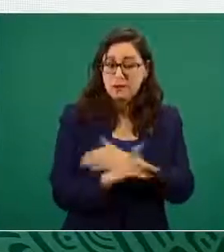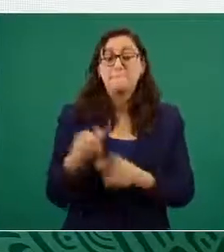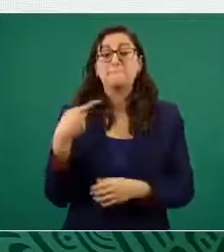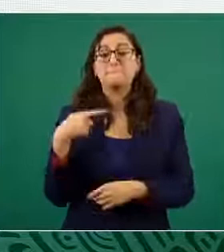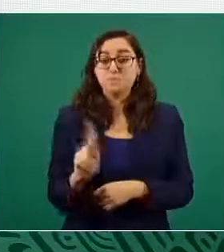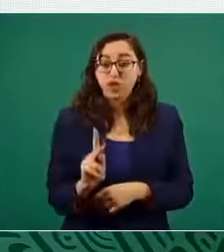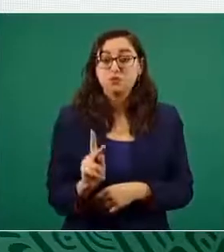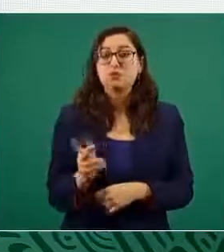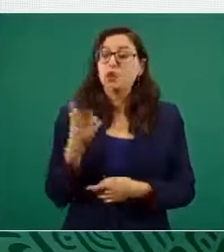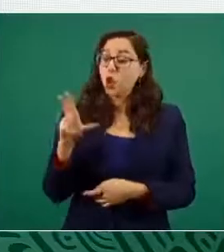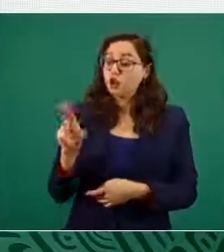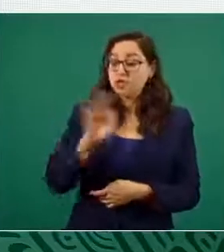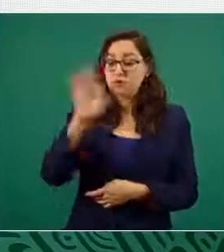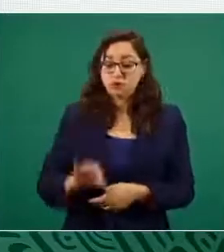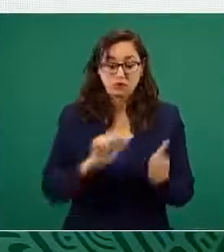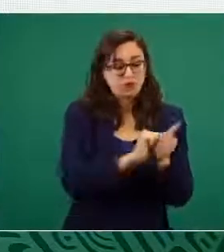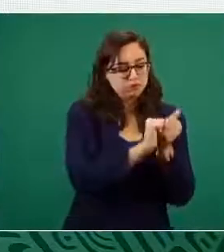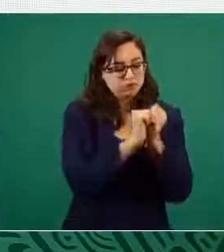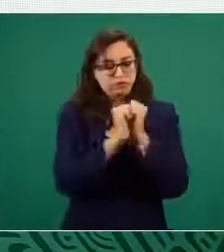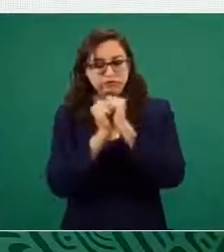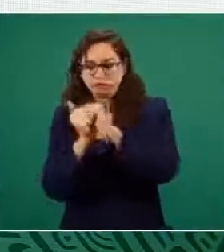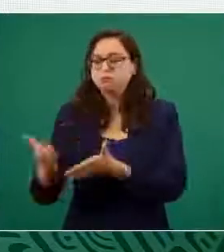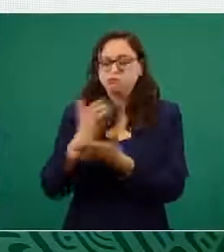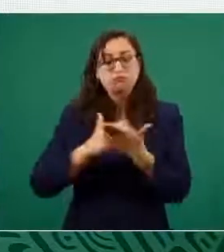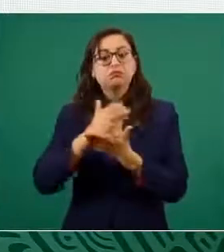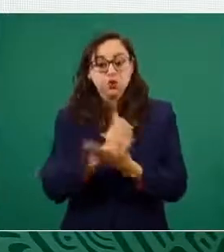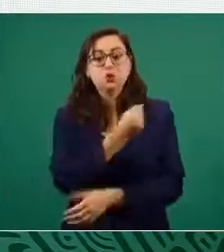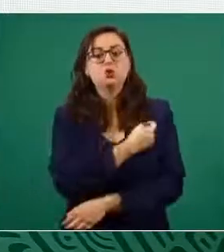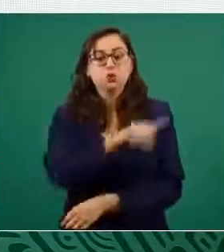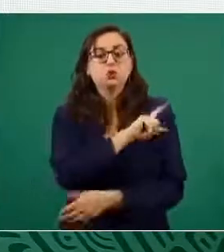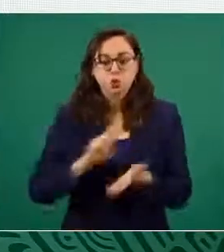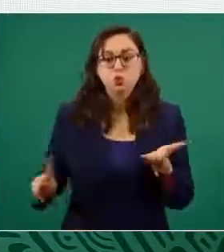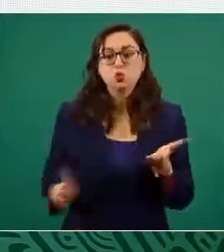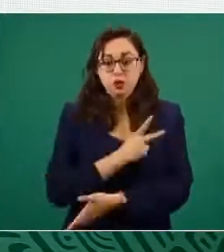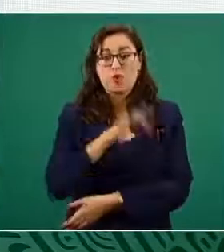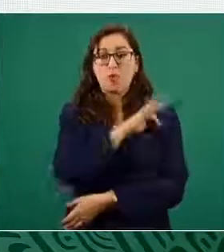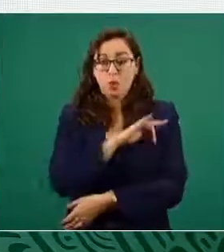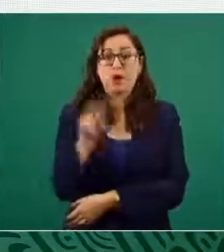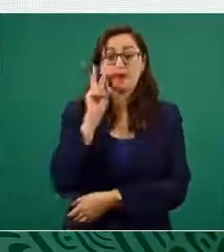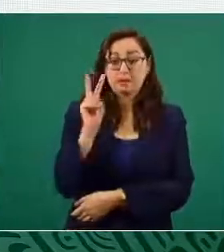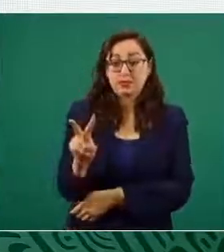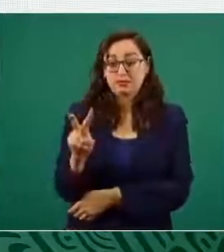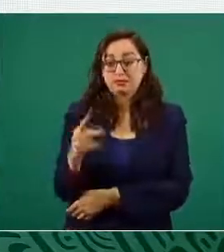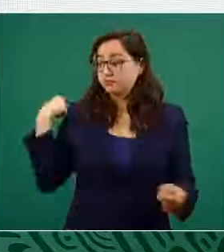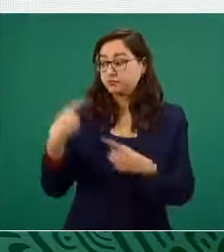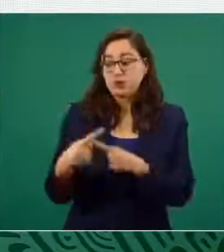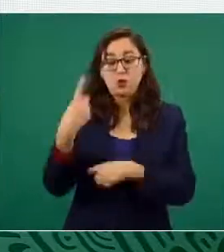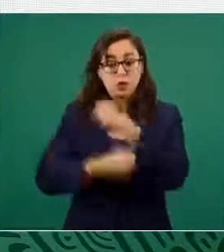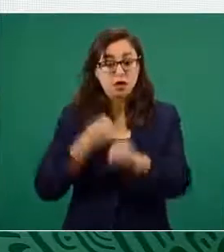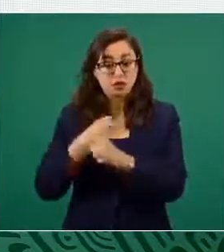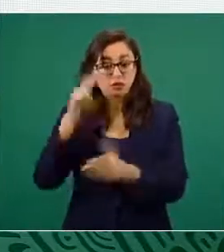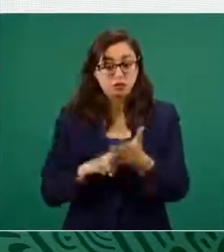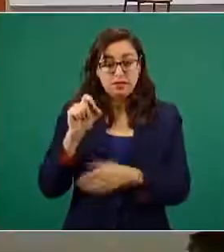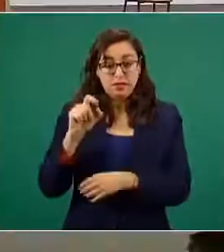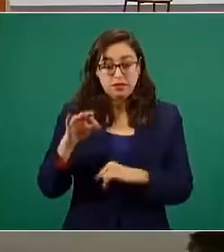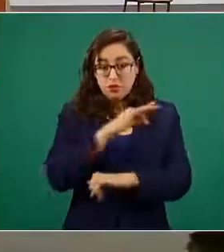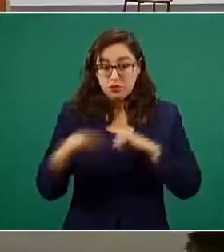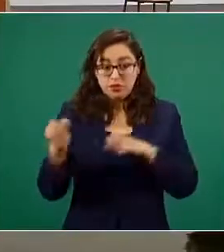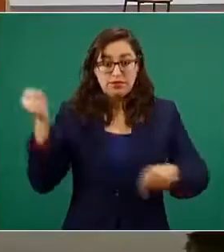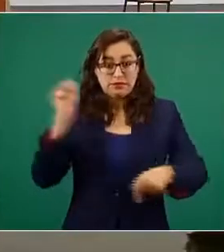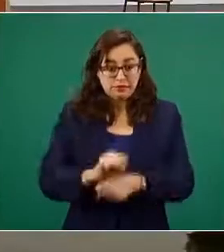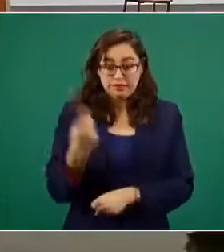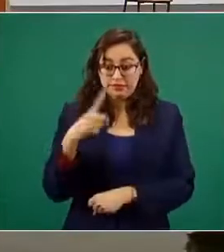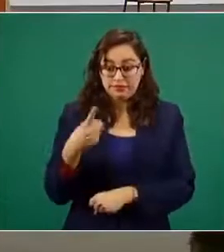también es cerca del 80%, se recuperan, y esto es lo que se ve en esta otra gráfica, que para la semana final del año tuvo un aumento de 6% en las recuperaciones. En este